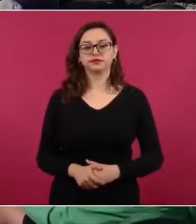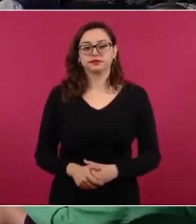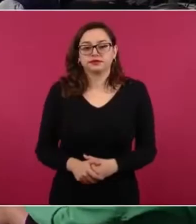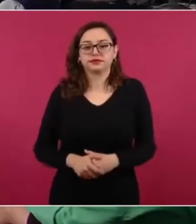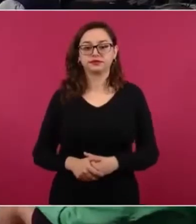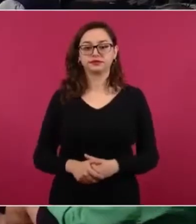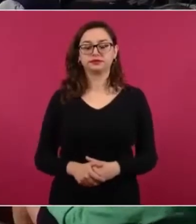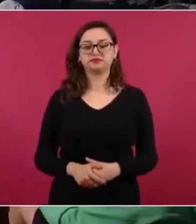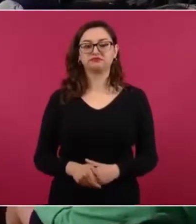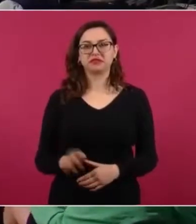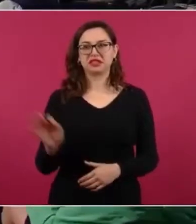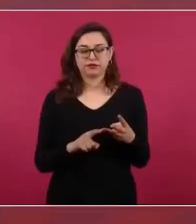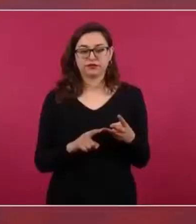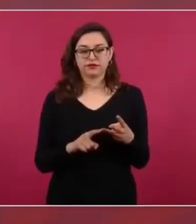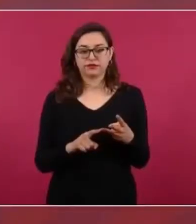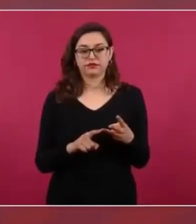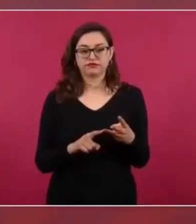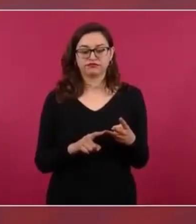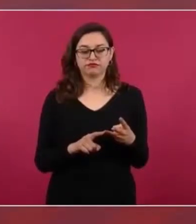sofismas.